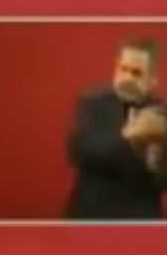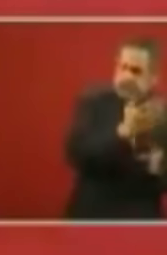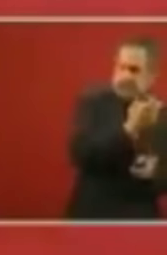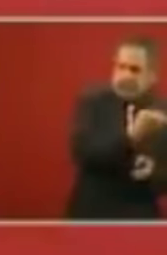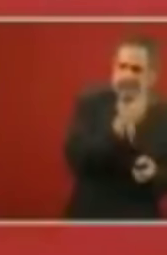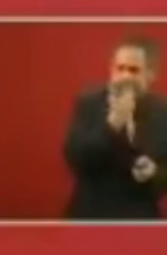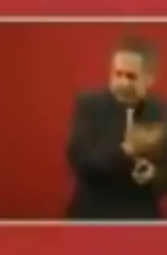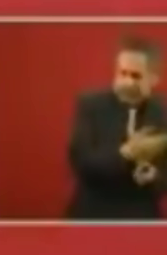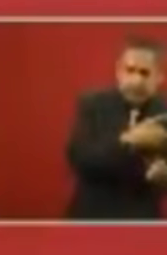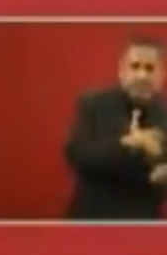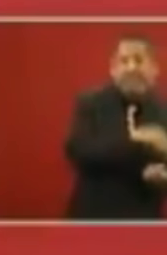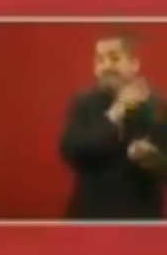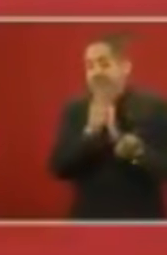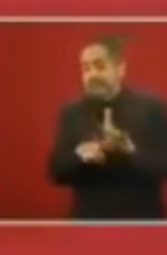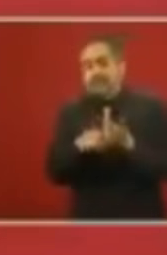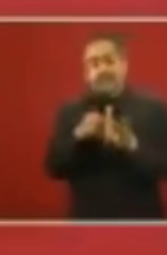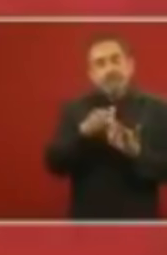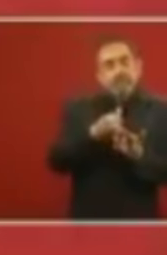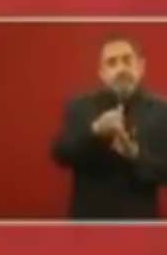de